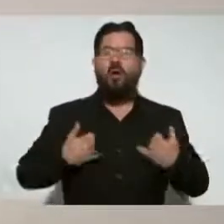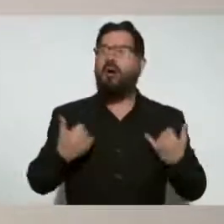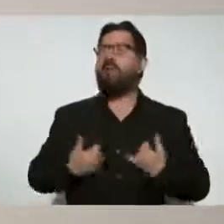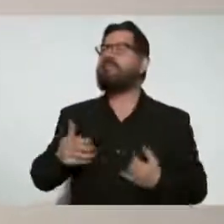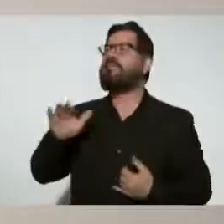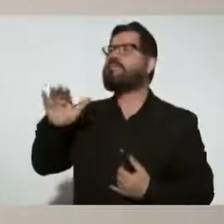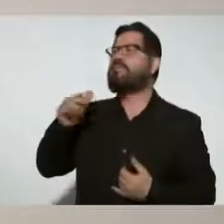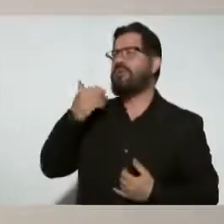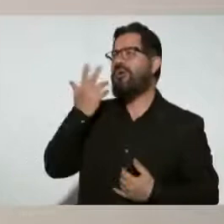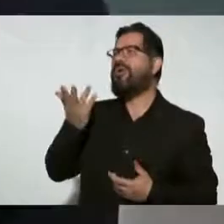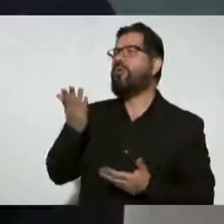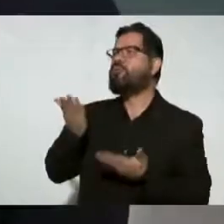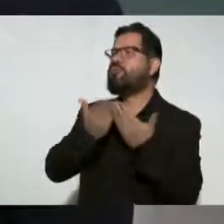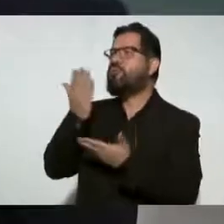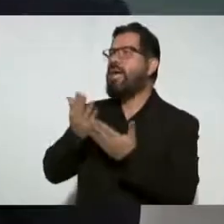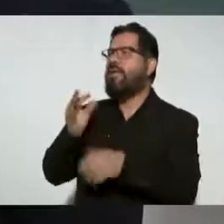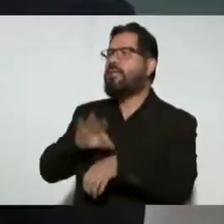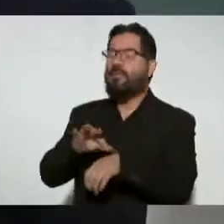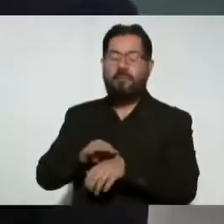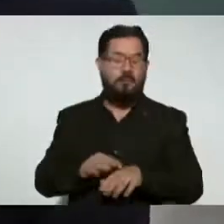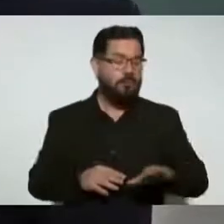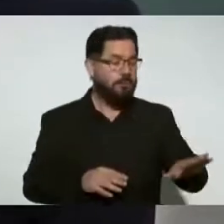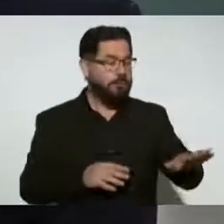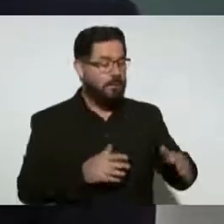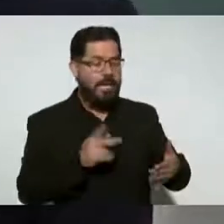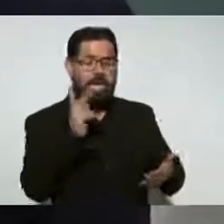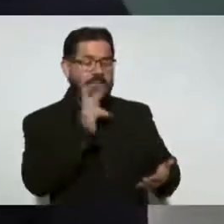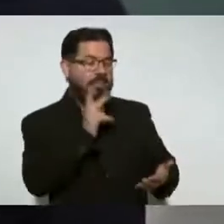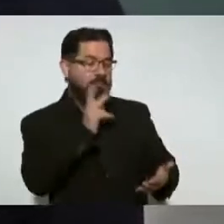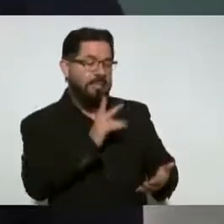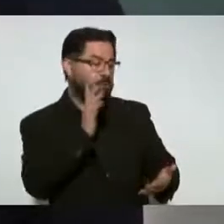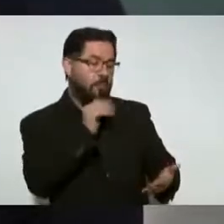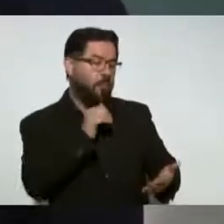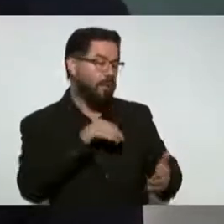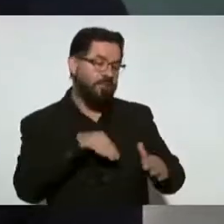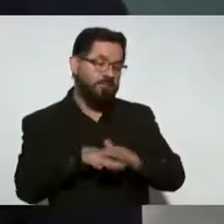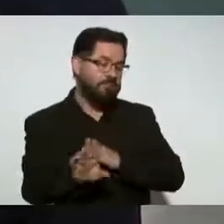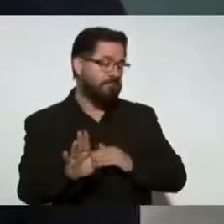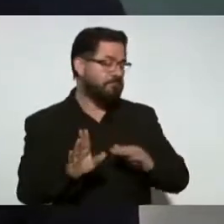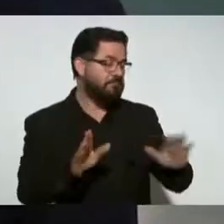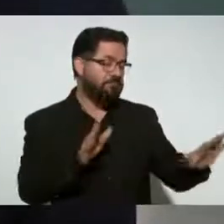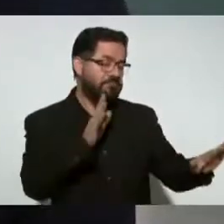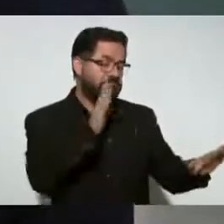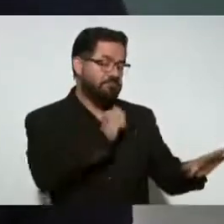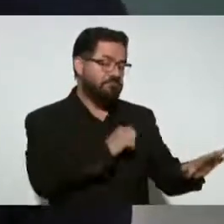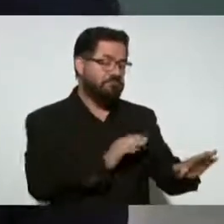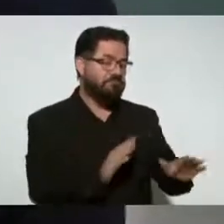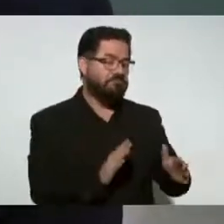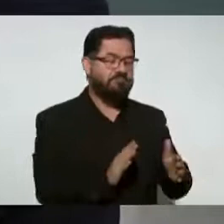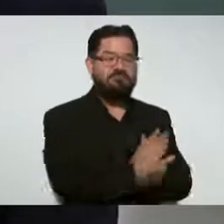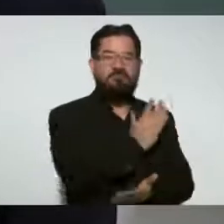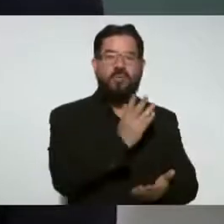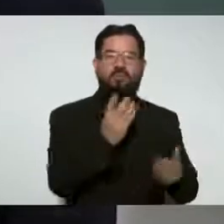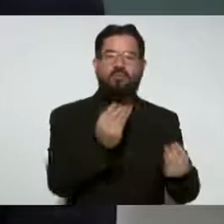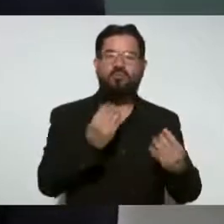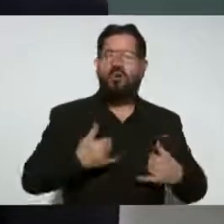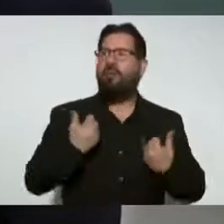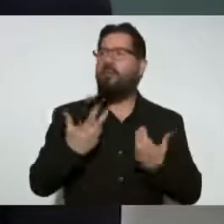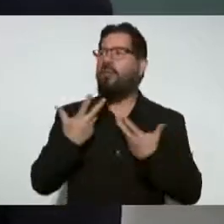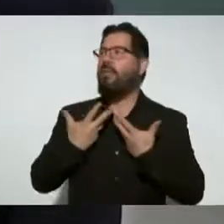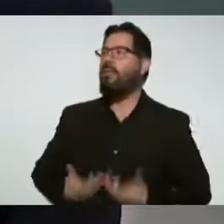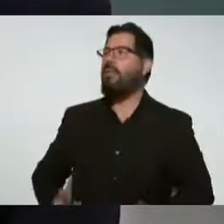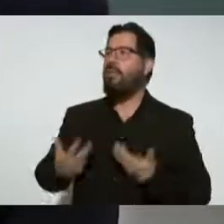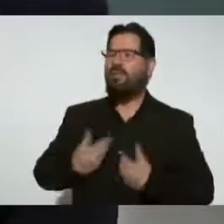de medicina el que no pasaban el examen de admisión, cuando eso no